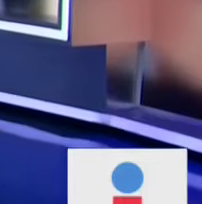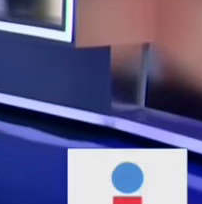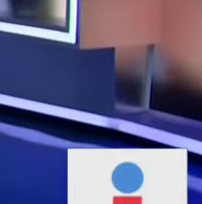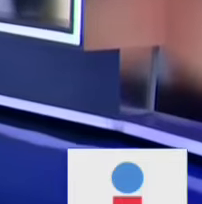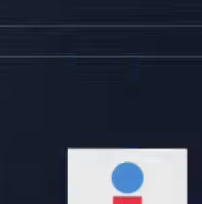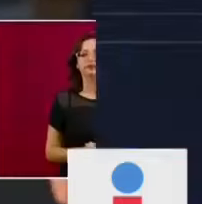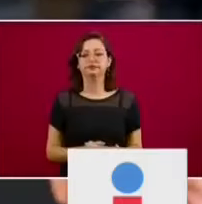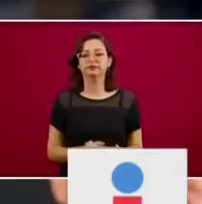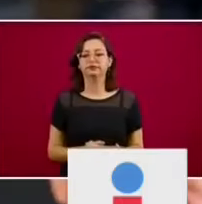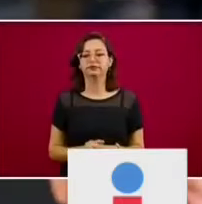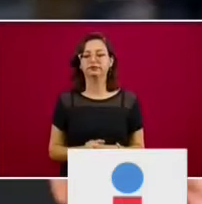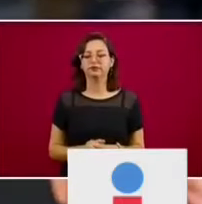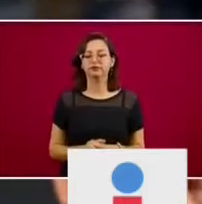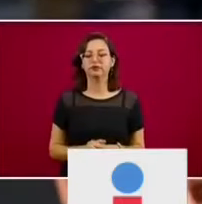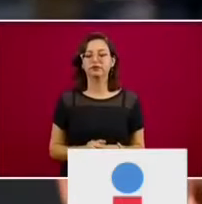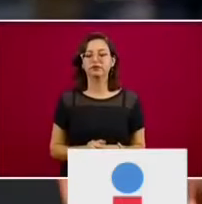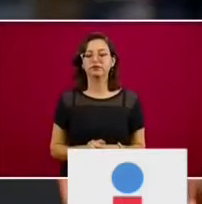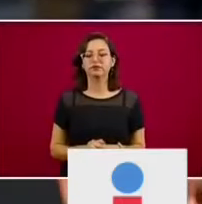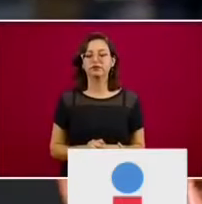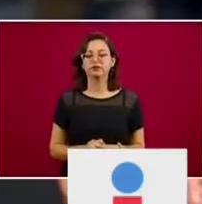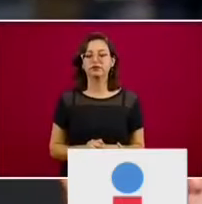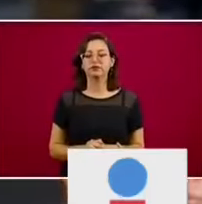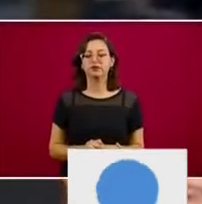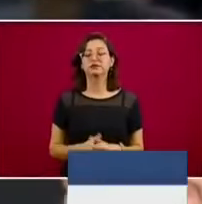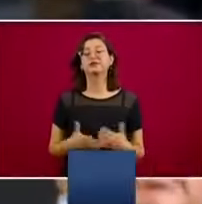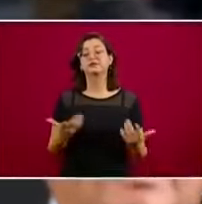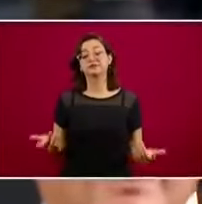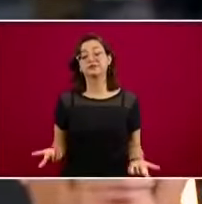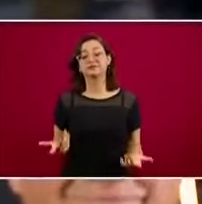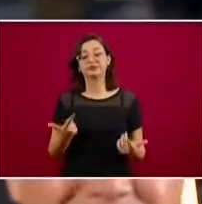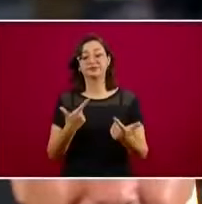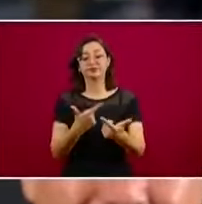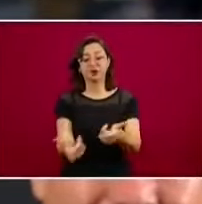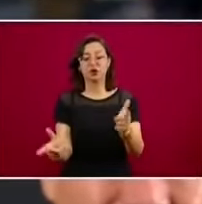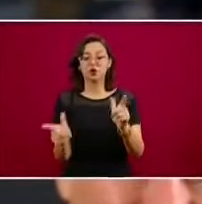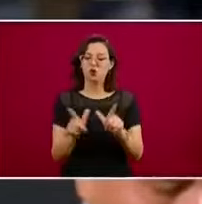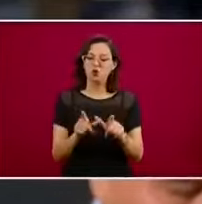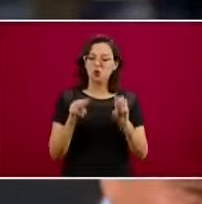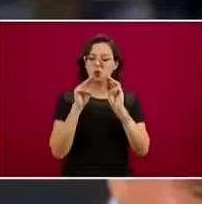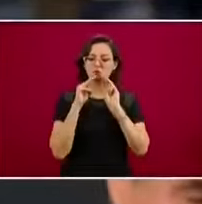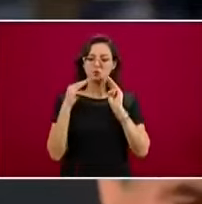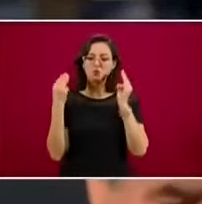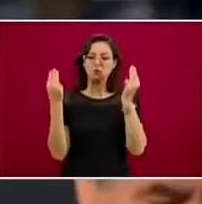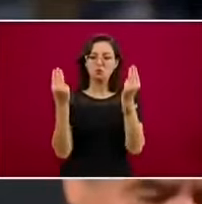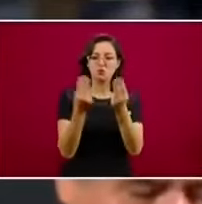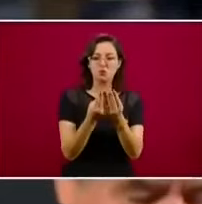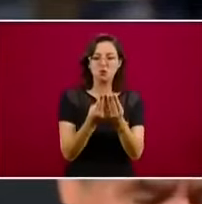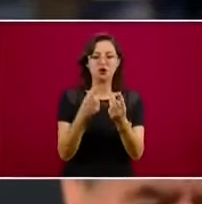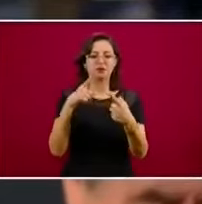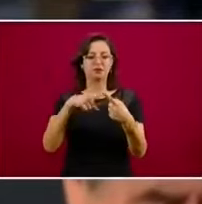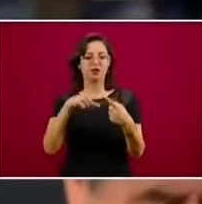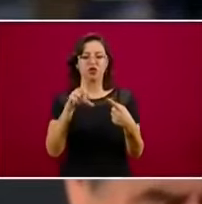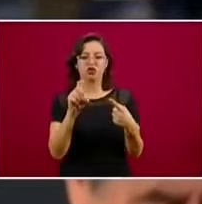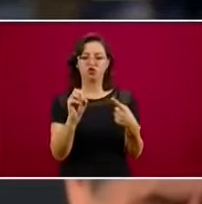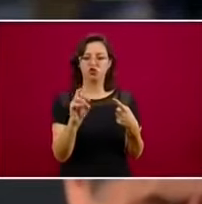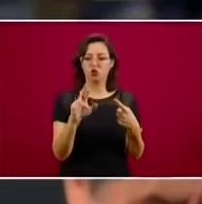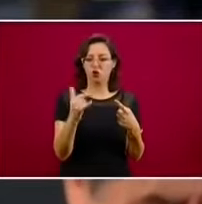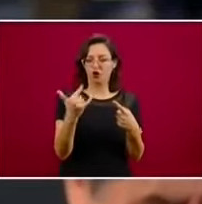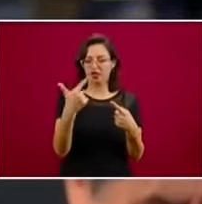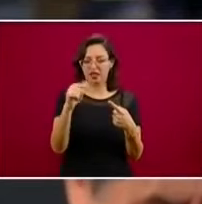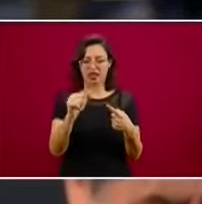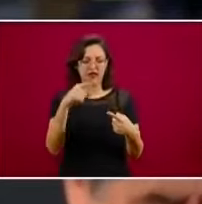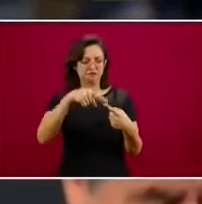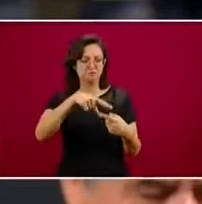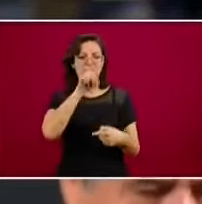así. El cártel del periodismo de la mentira, entre ellos el señor López Dóriga, quien